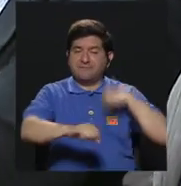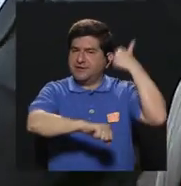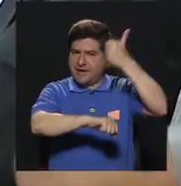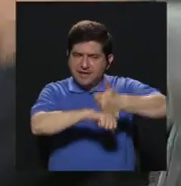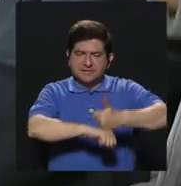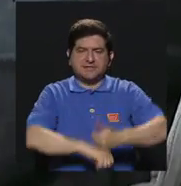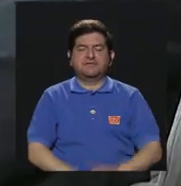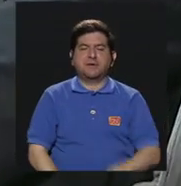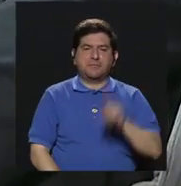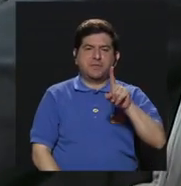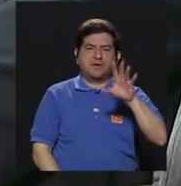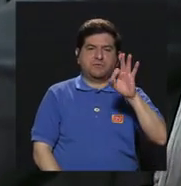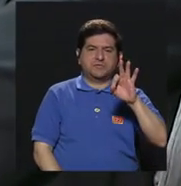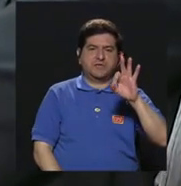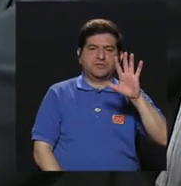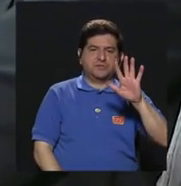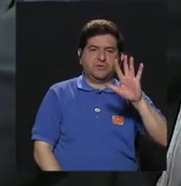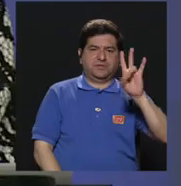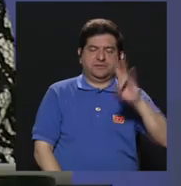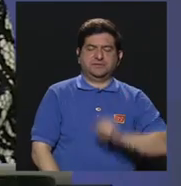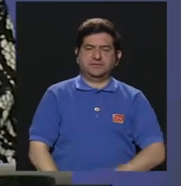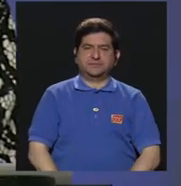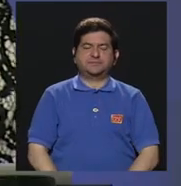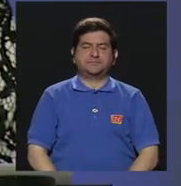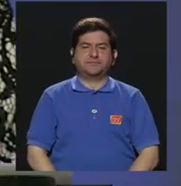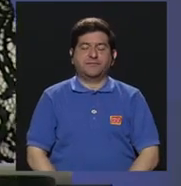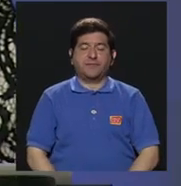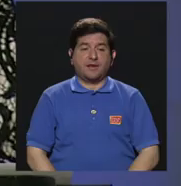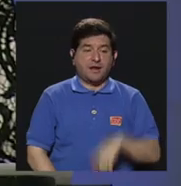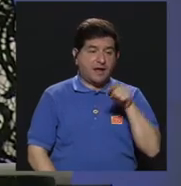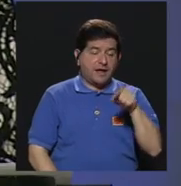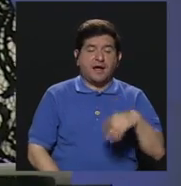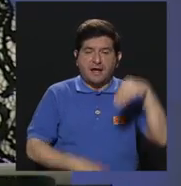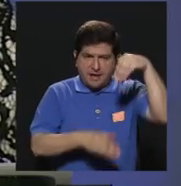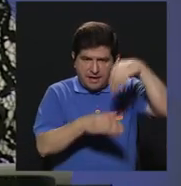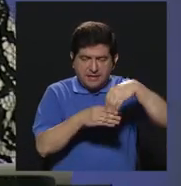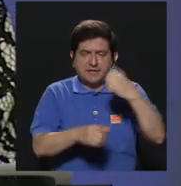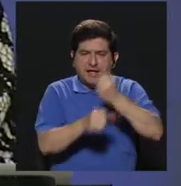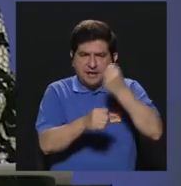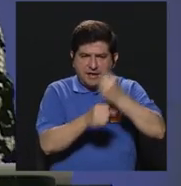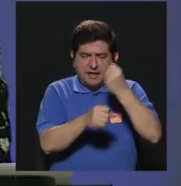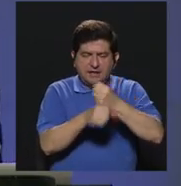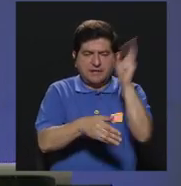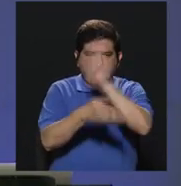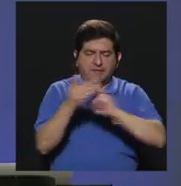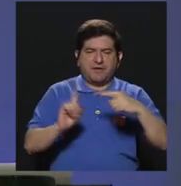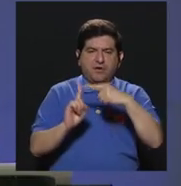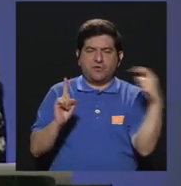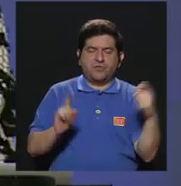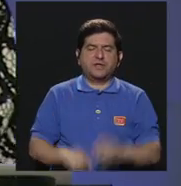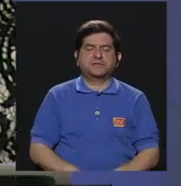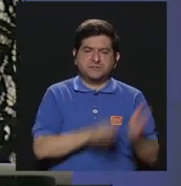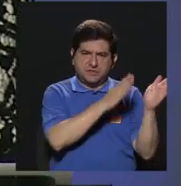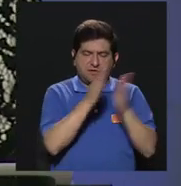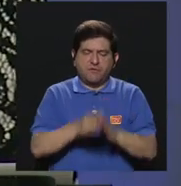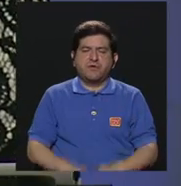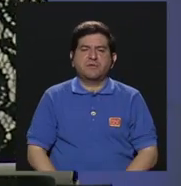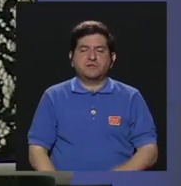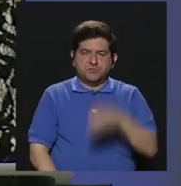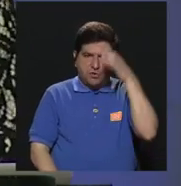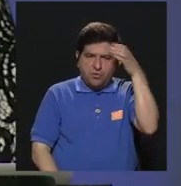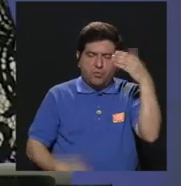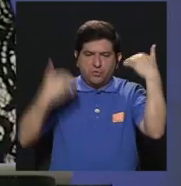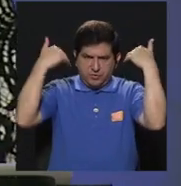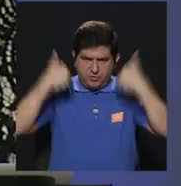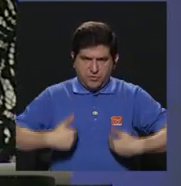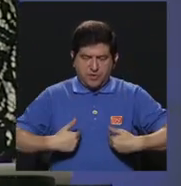materializó en 1957, al integrar el quehacer universitario a partir de la formación cultural humanística